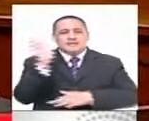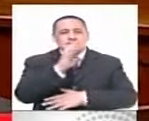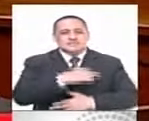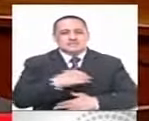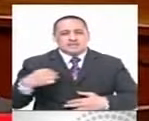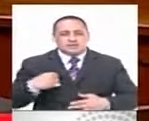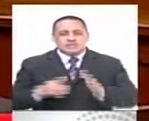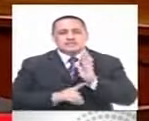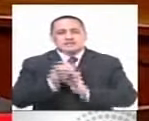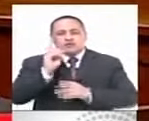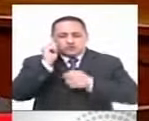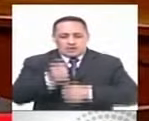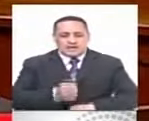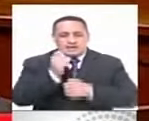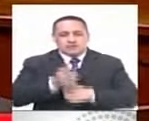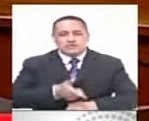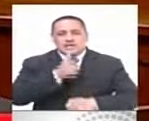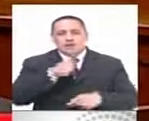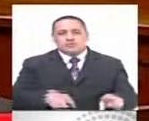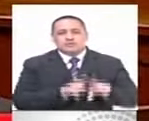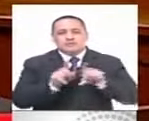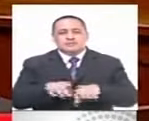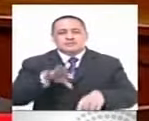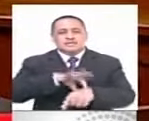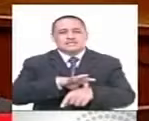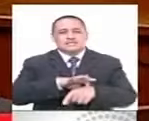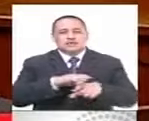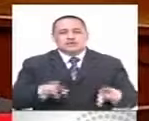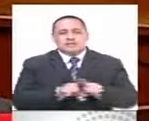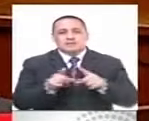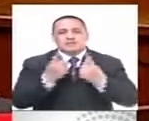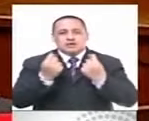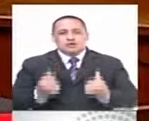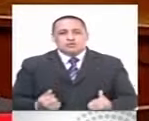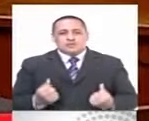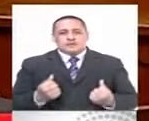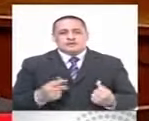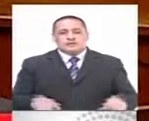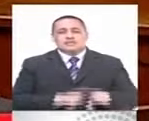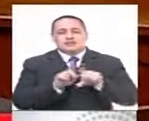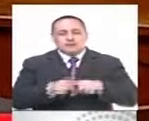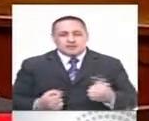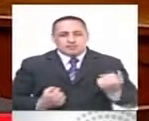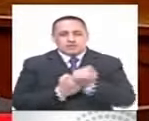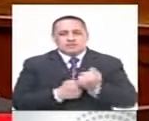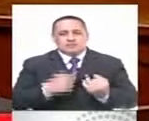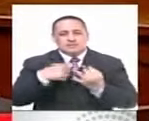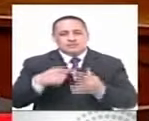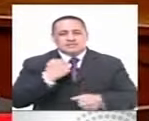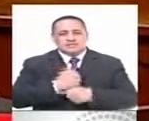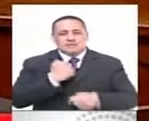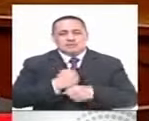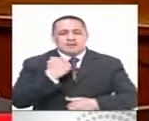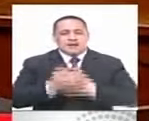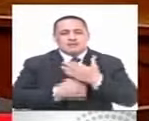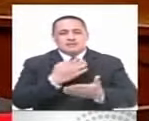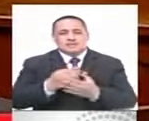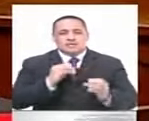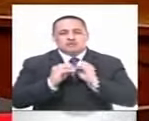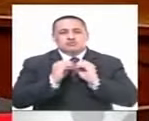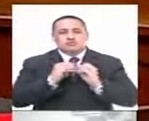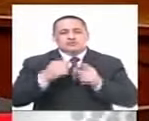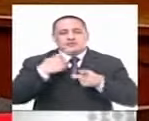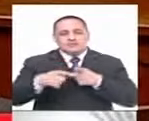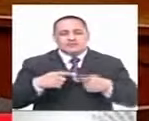de Desarrollo Agrario y Riego, de Salud y de Economía y Finanzas, impulsaremos acciones para acelerar la implementación